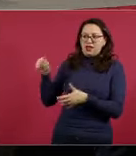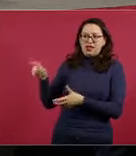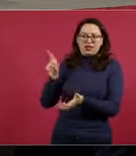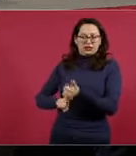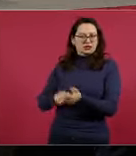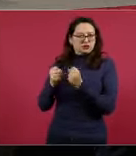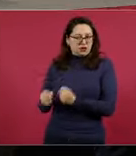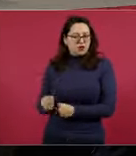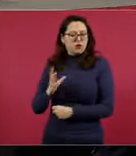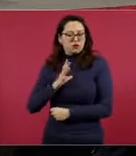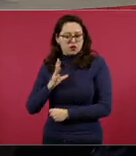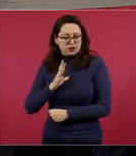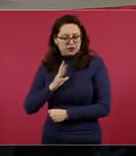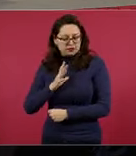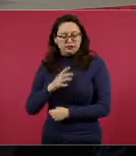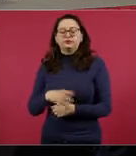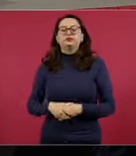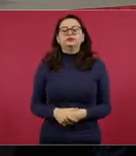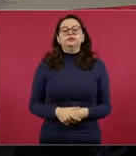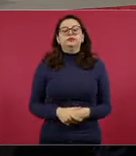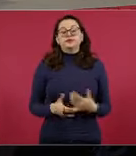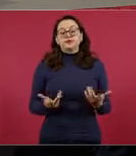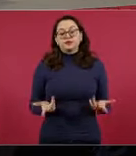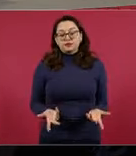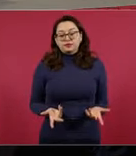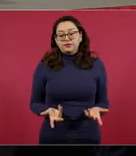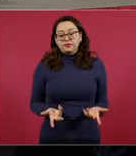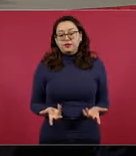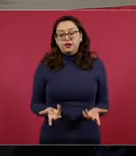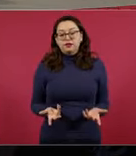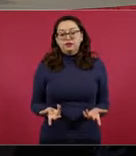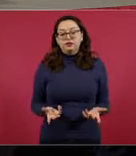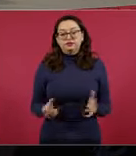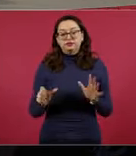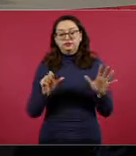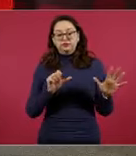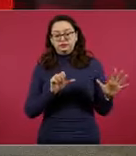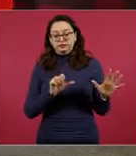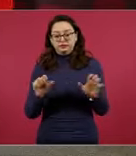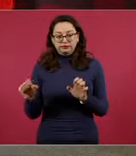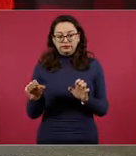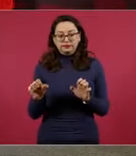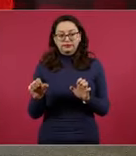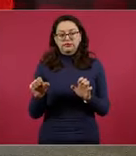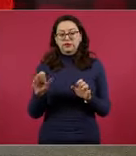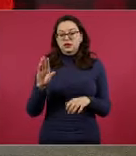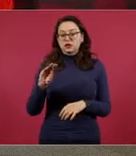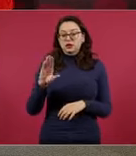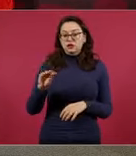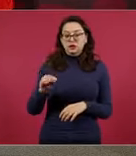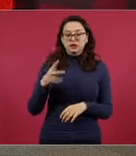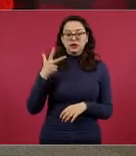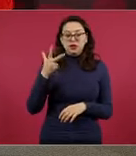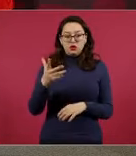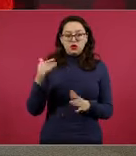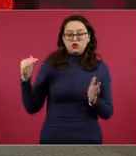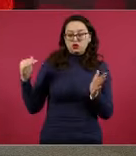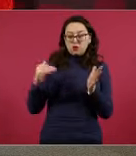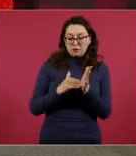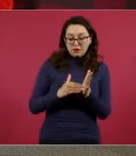idea, solo en el Seguro Social ocurre 698 mil veces. Hay 698 mil de